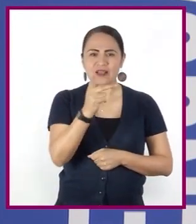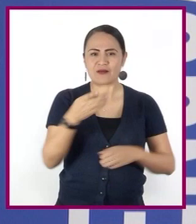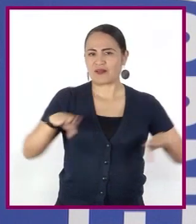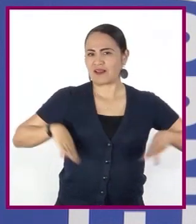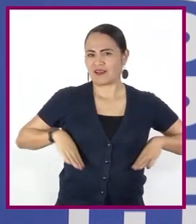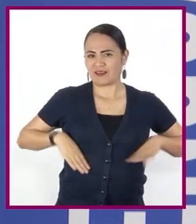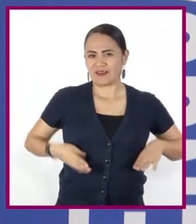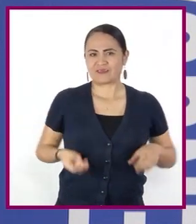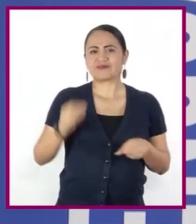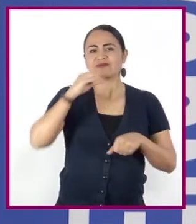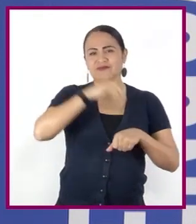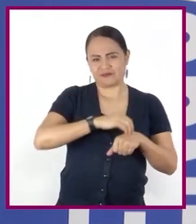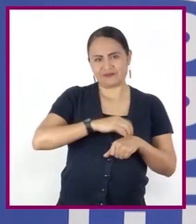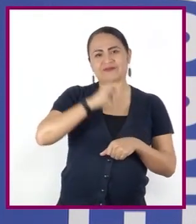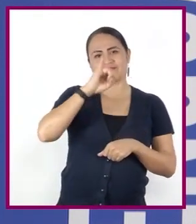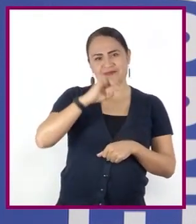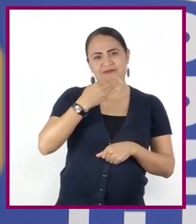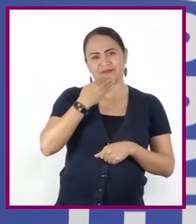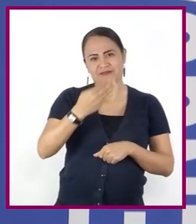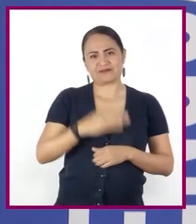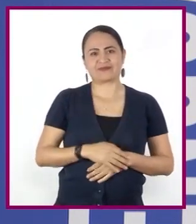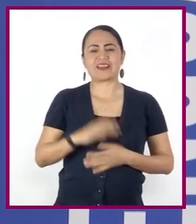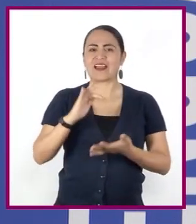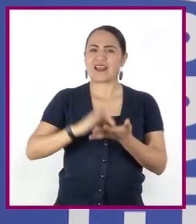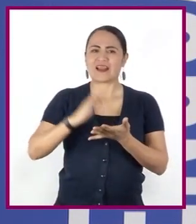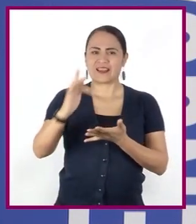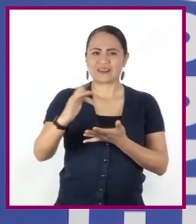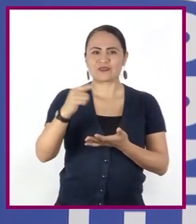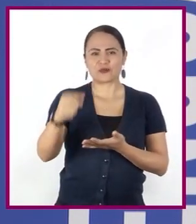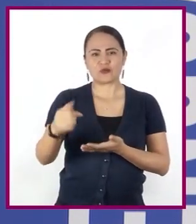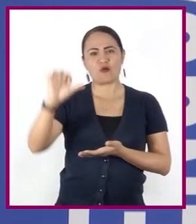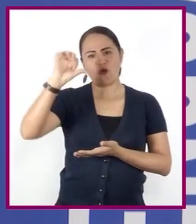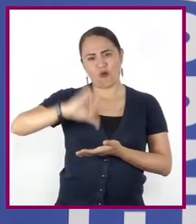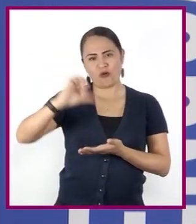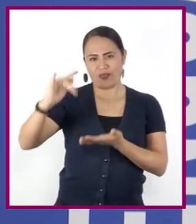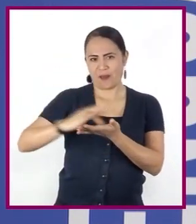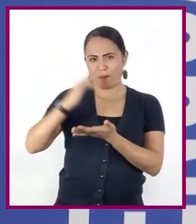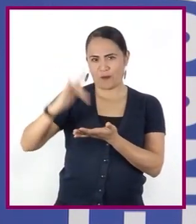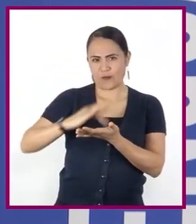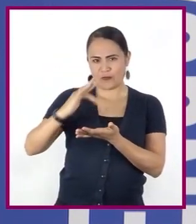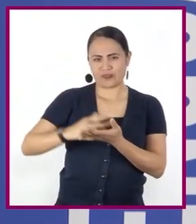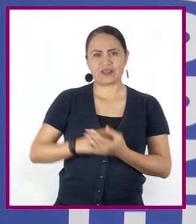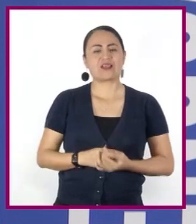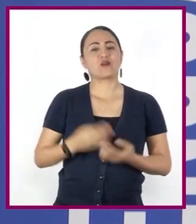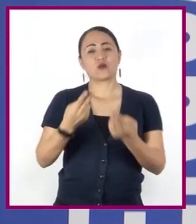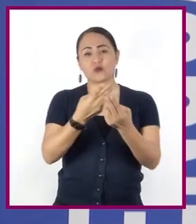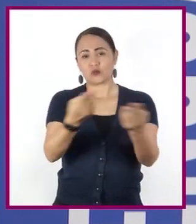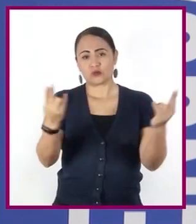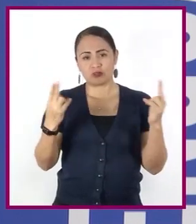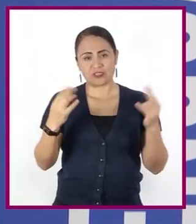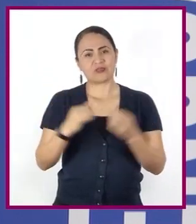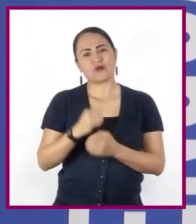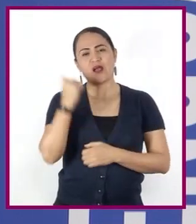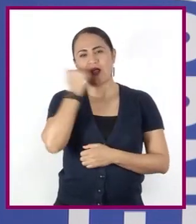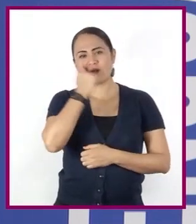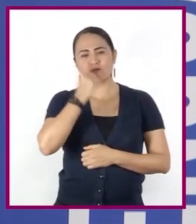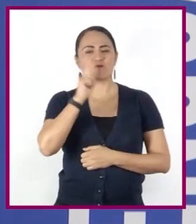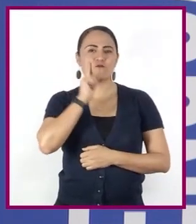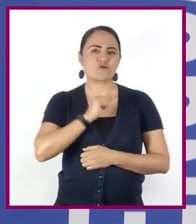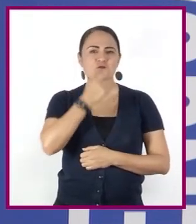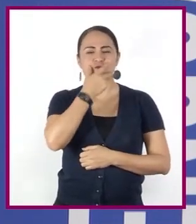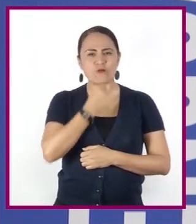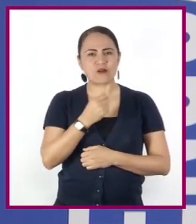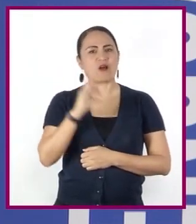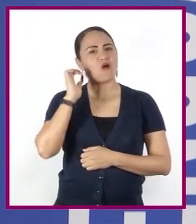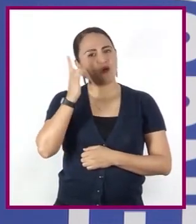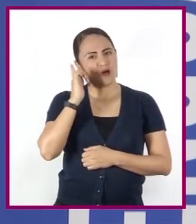adjetivas en esta oración. Te agradezco que nos hayas apoyado con esta sesión y a ustedes, alumnas y alumnos, esperamos que